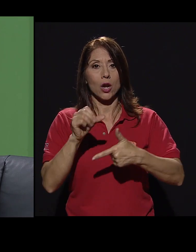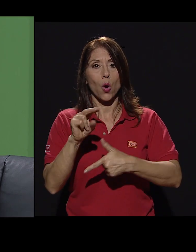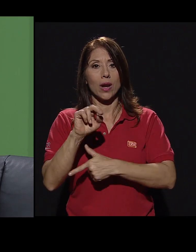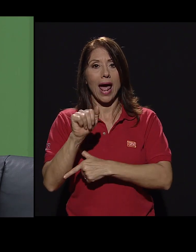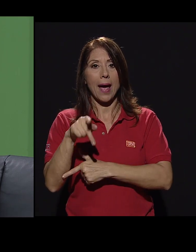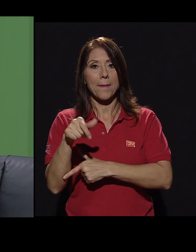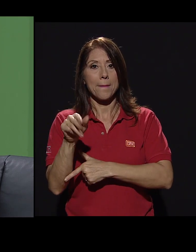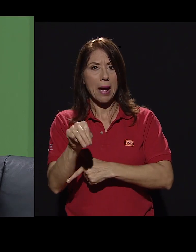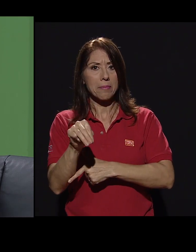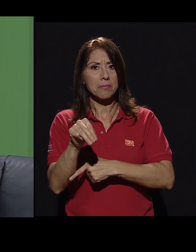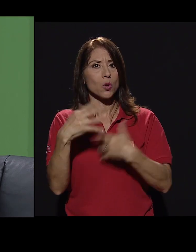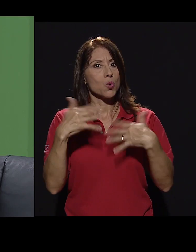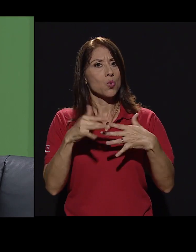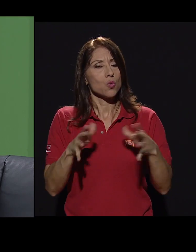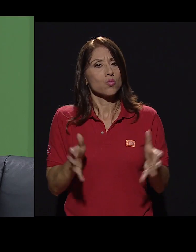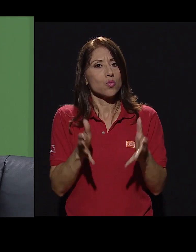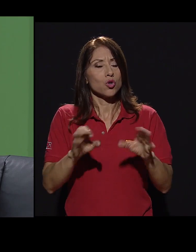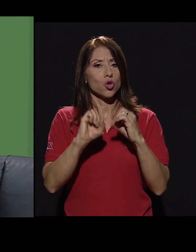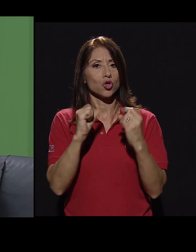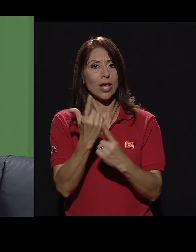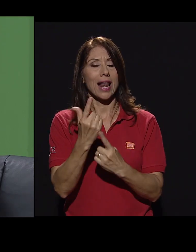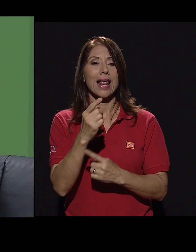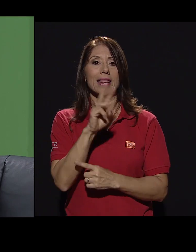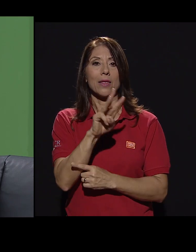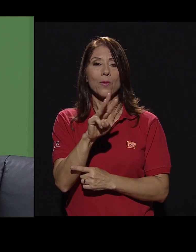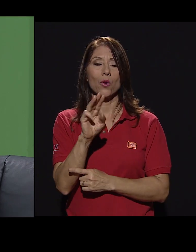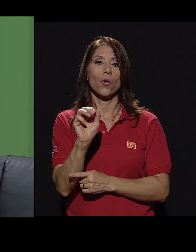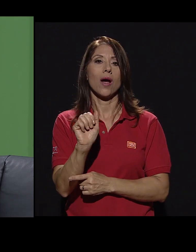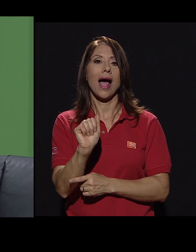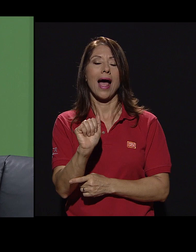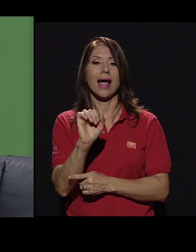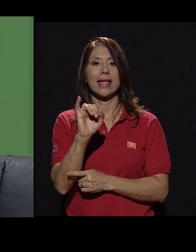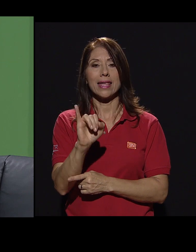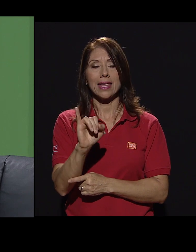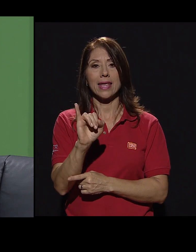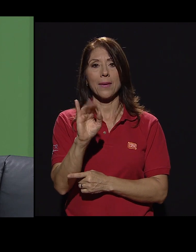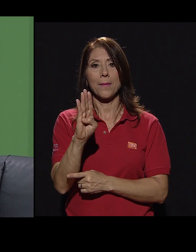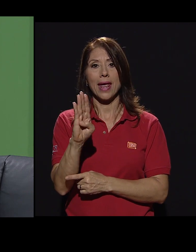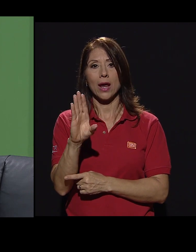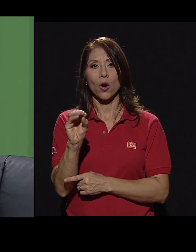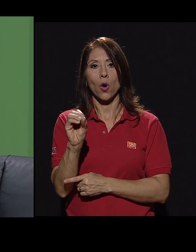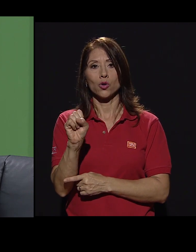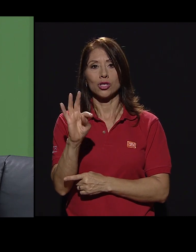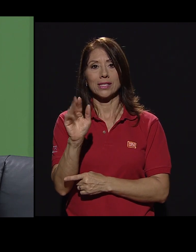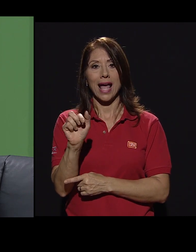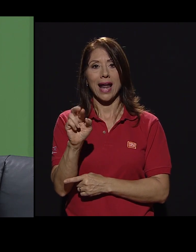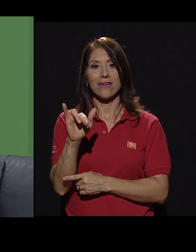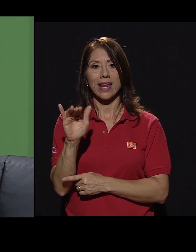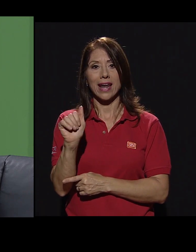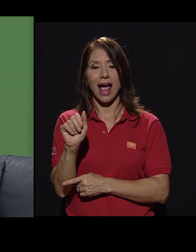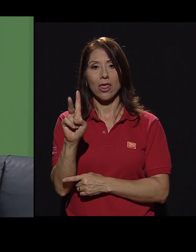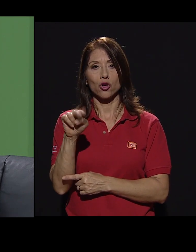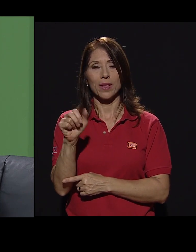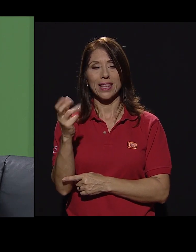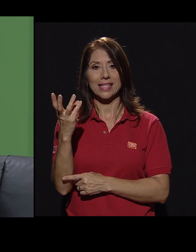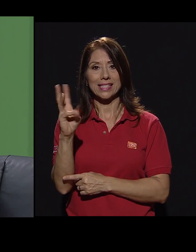social Entonces no olvidar Triple W A I Y Latina B Costa Rica 2016